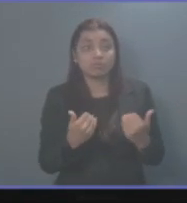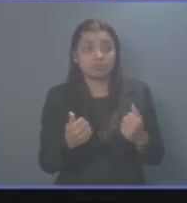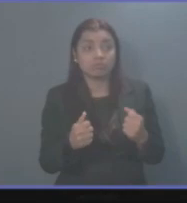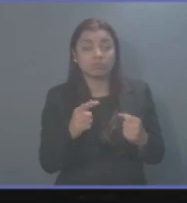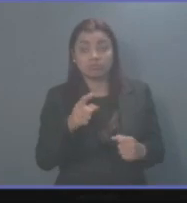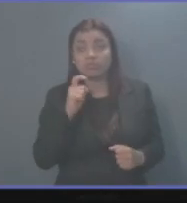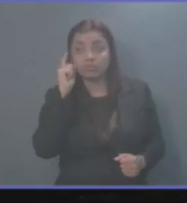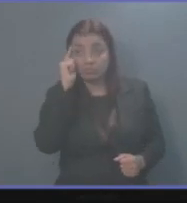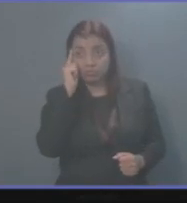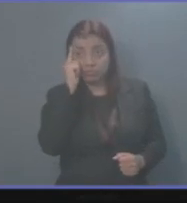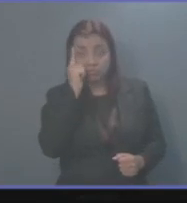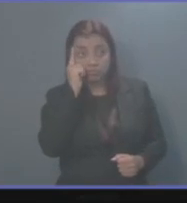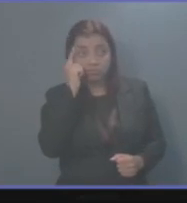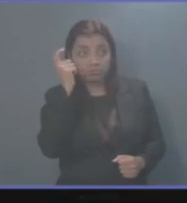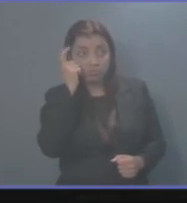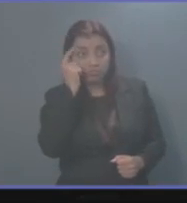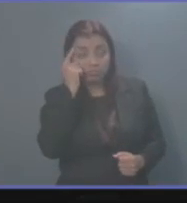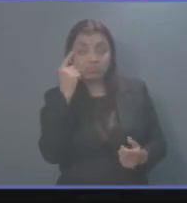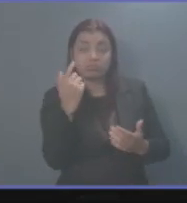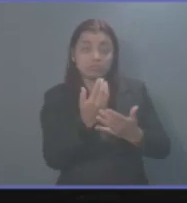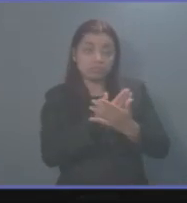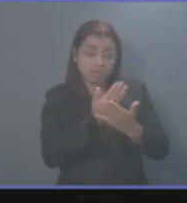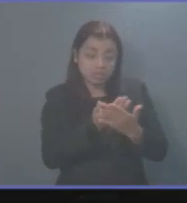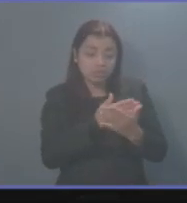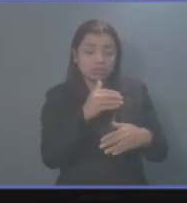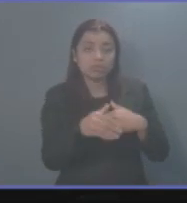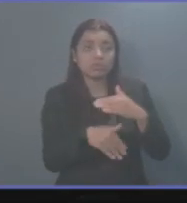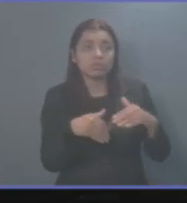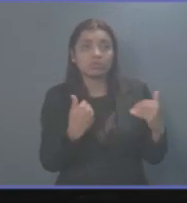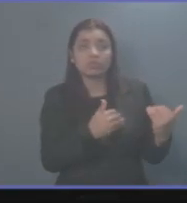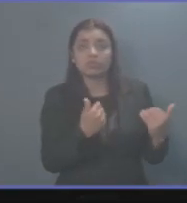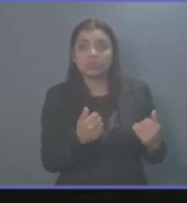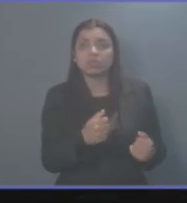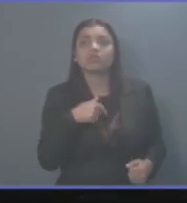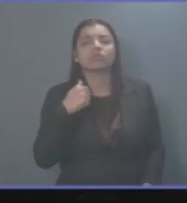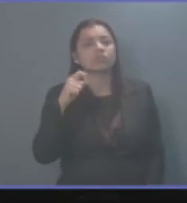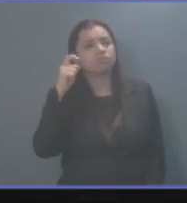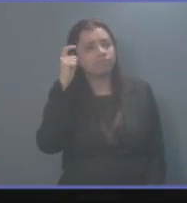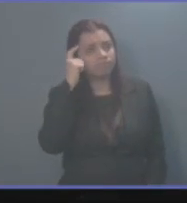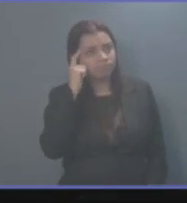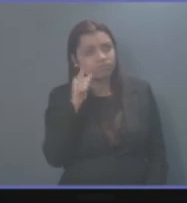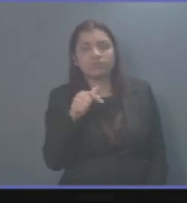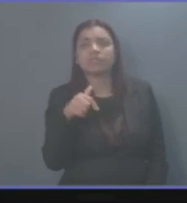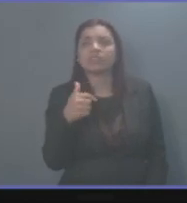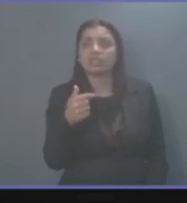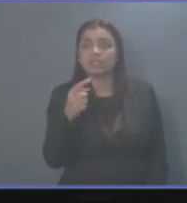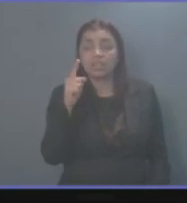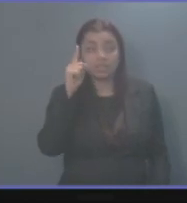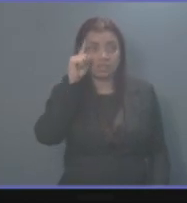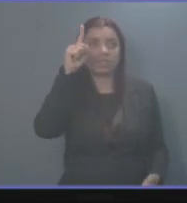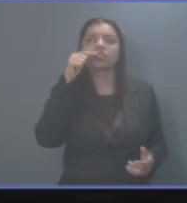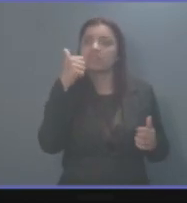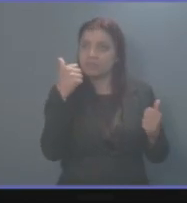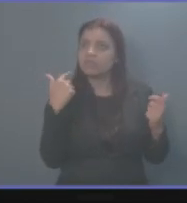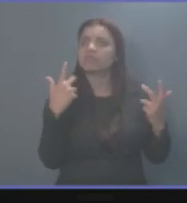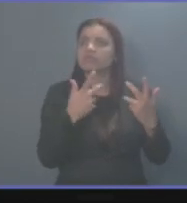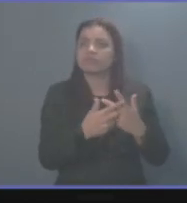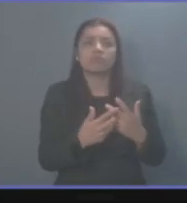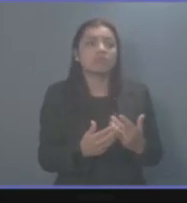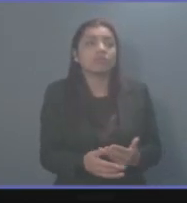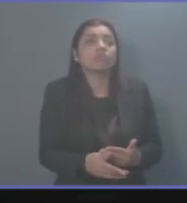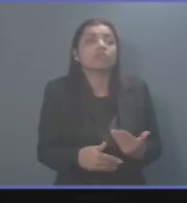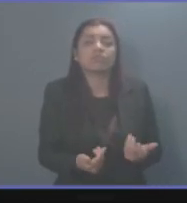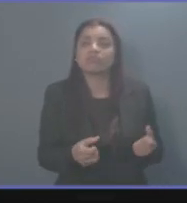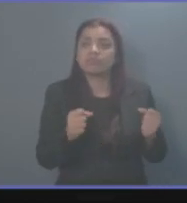el análisis, el estudio y análisis correspondiente, estima que la iniciativa es procedente, ya que